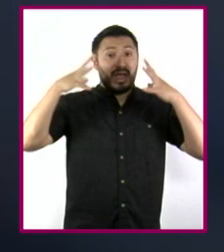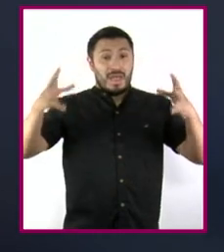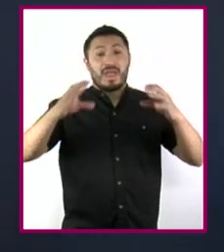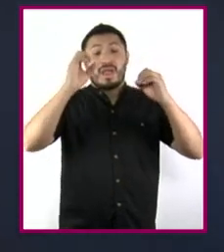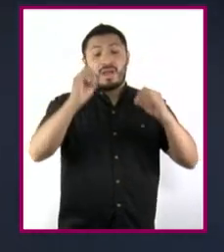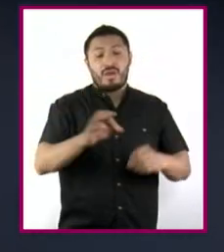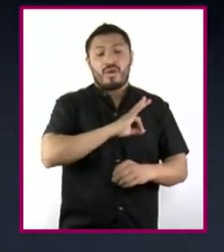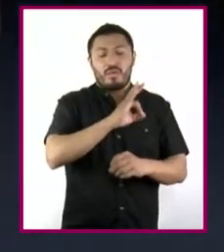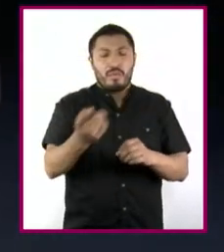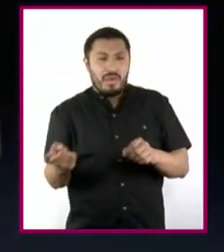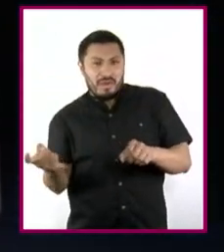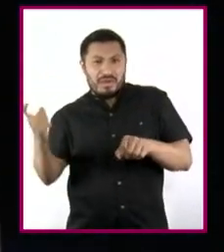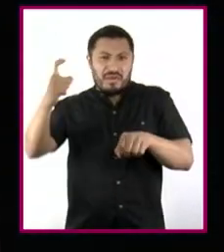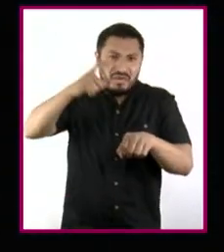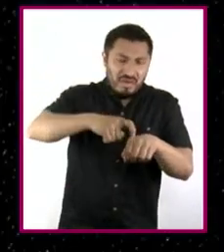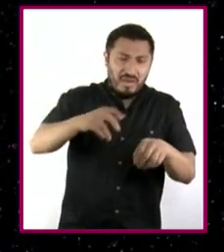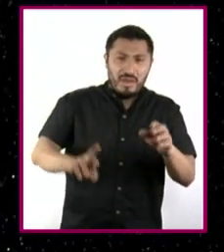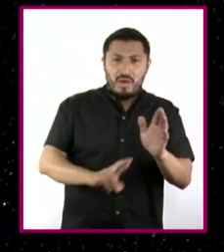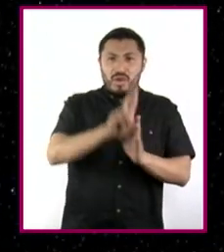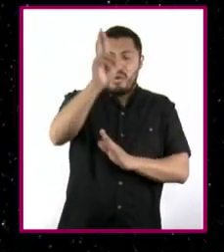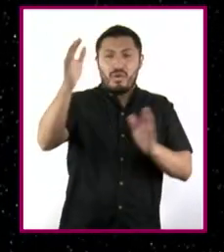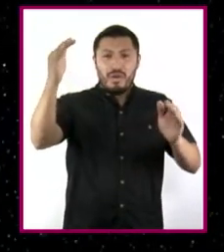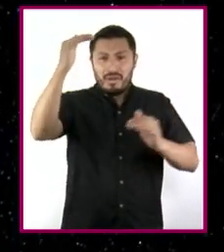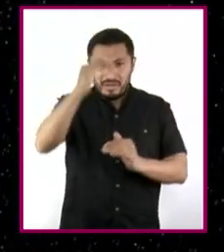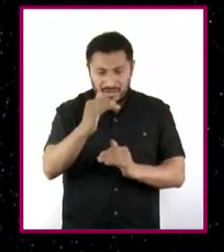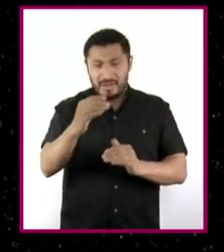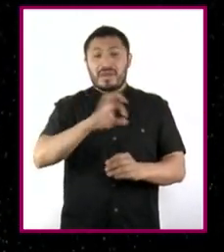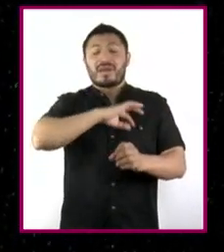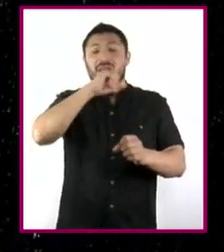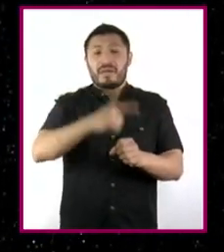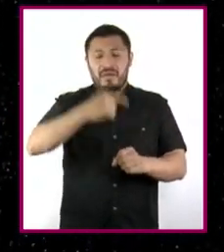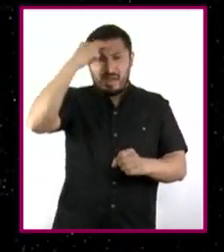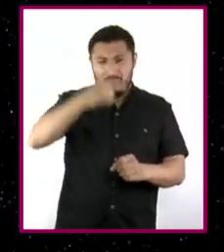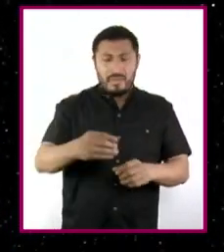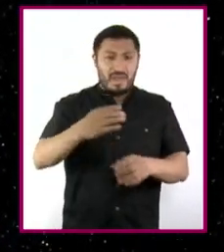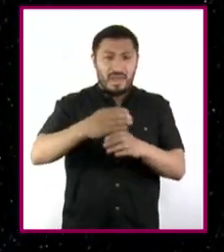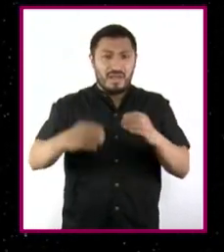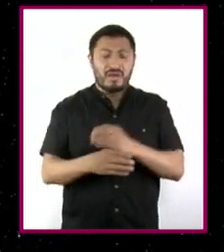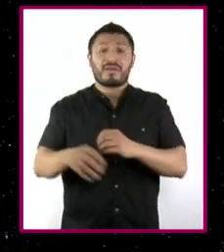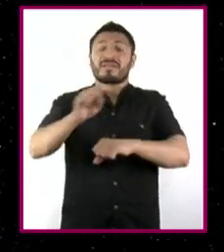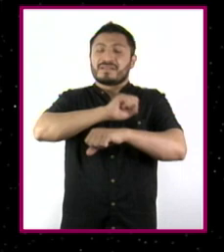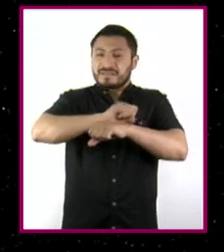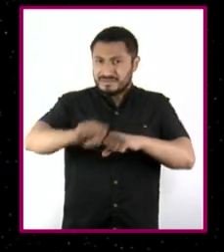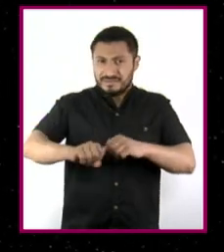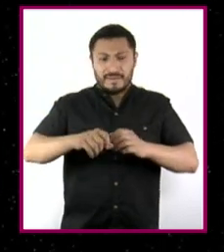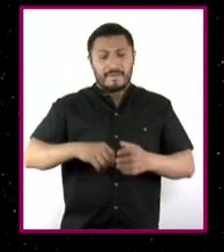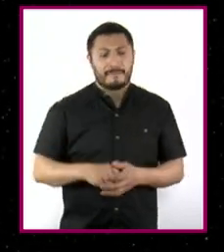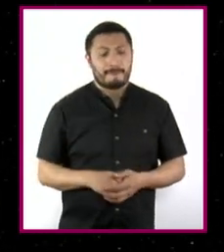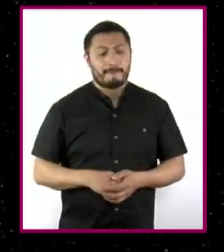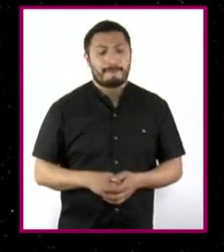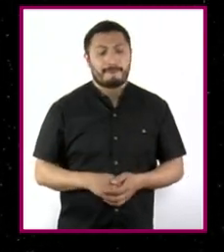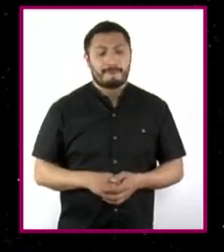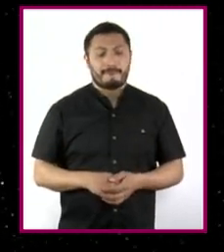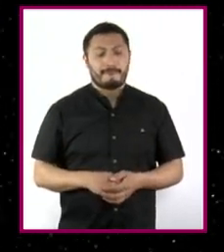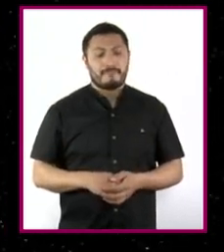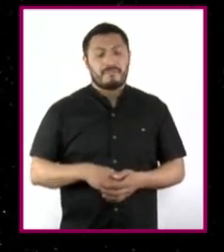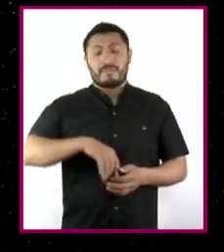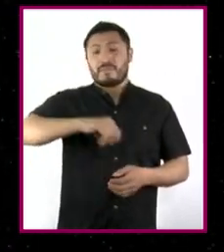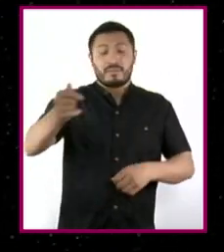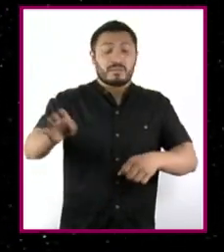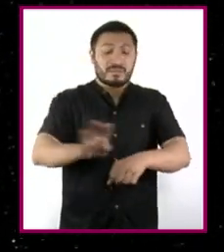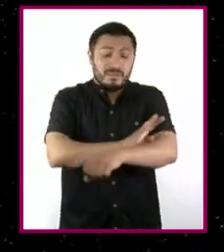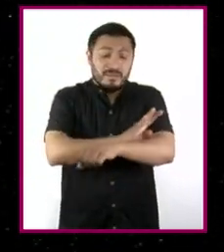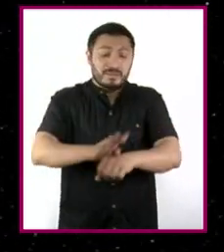se pueden insertar en cohetes más pequeños especiales para cargas ligeras. Otra gran ventaja de los